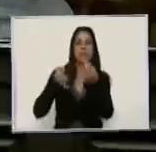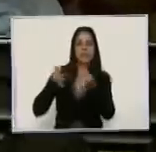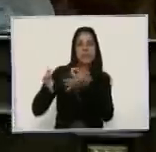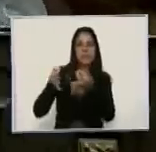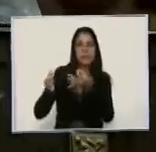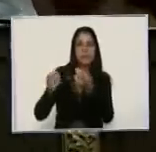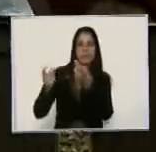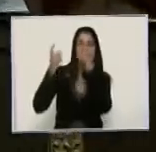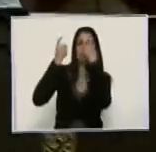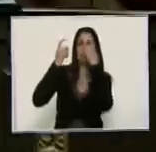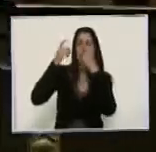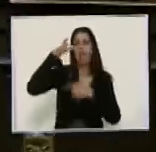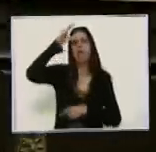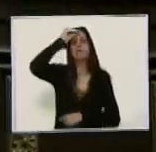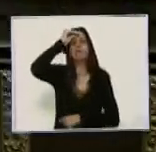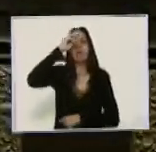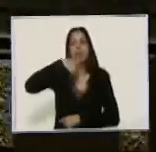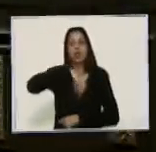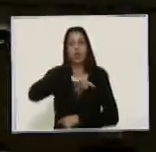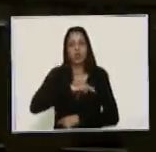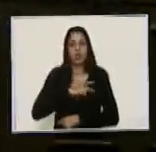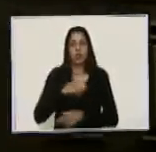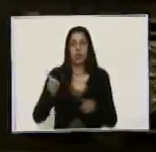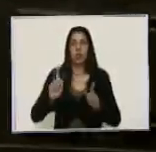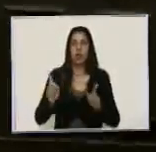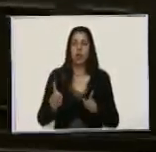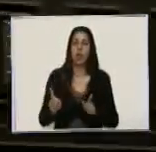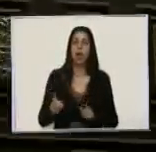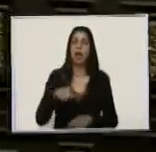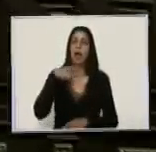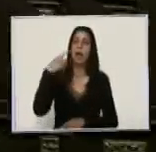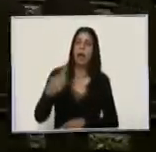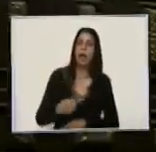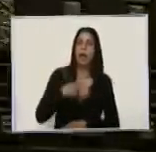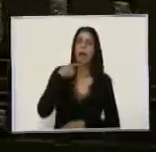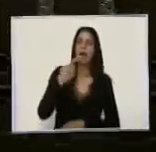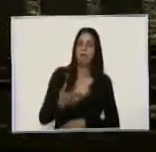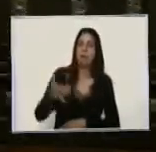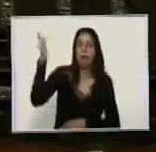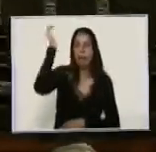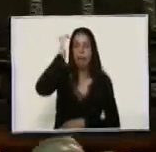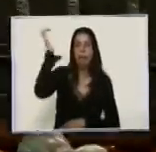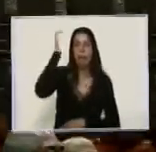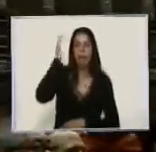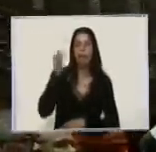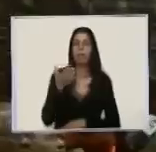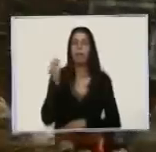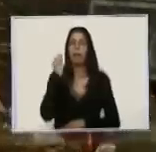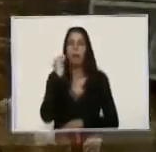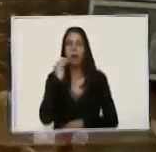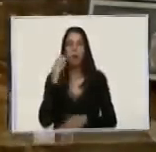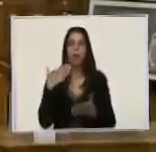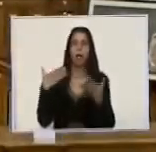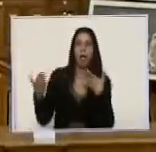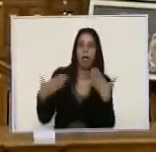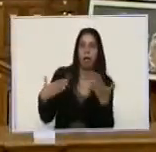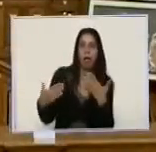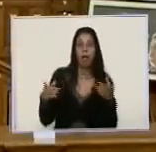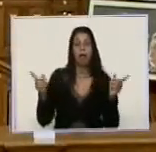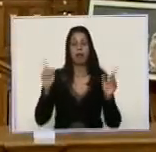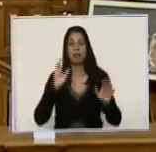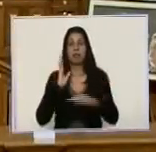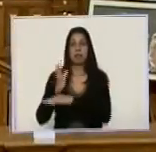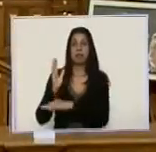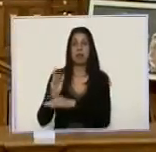Entonces no podemos estar con ese debate subalterno, pendejo, entre nosotros. Nos estamos rifando